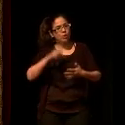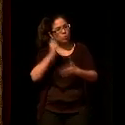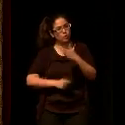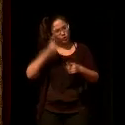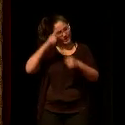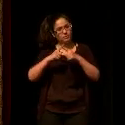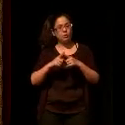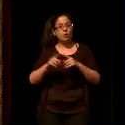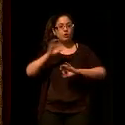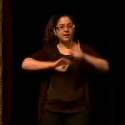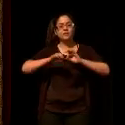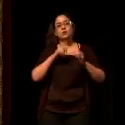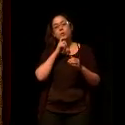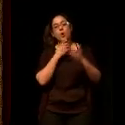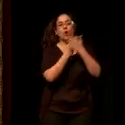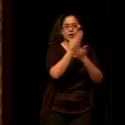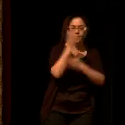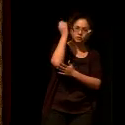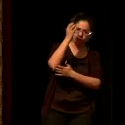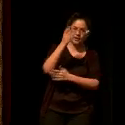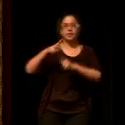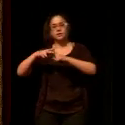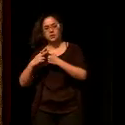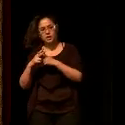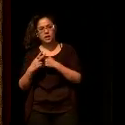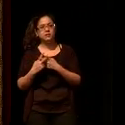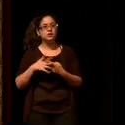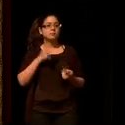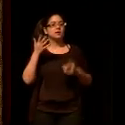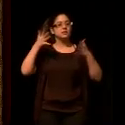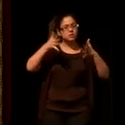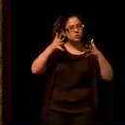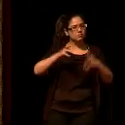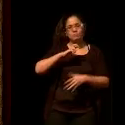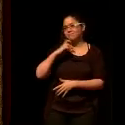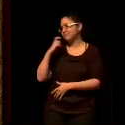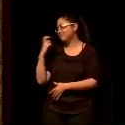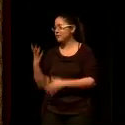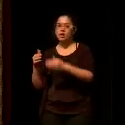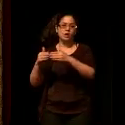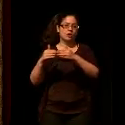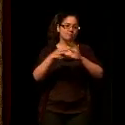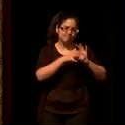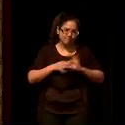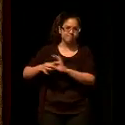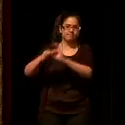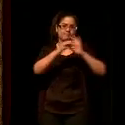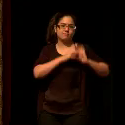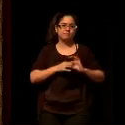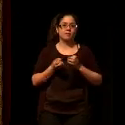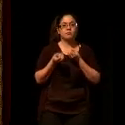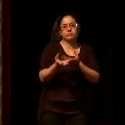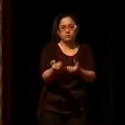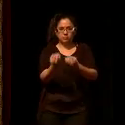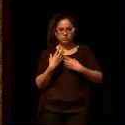organizaciones con jornadas conferencias talleres en asesoramientos todo mutuo diríamos que era todo un feedback y